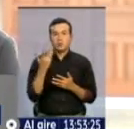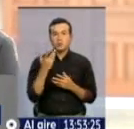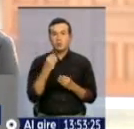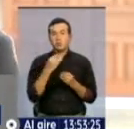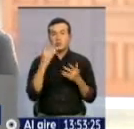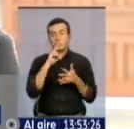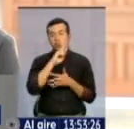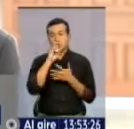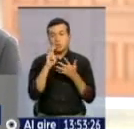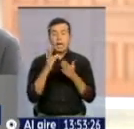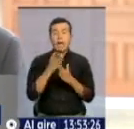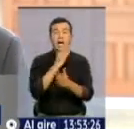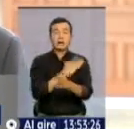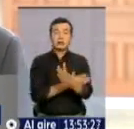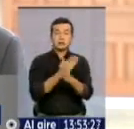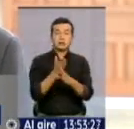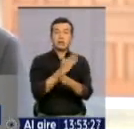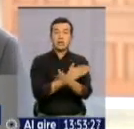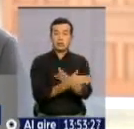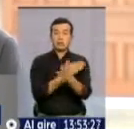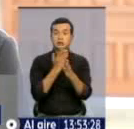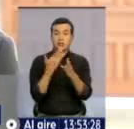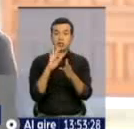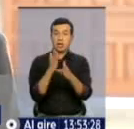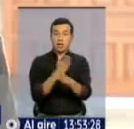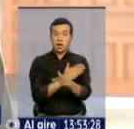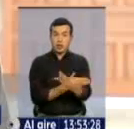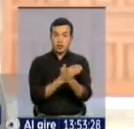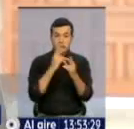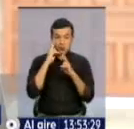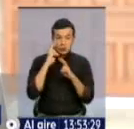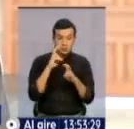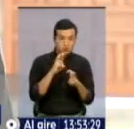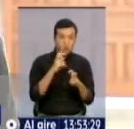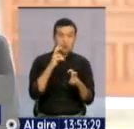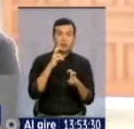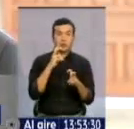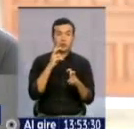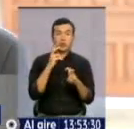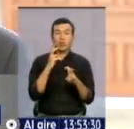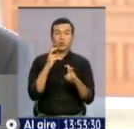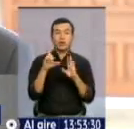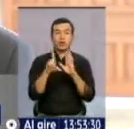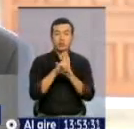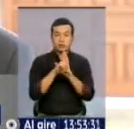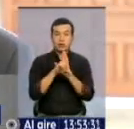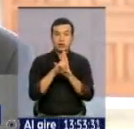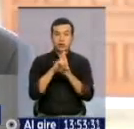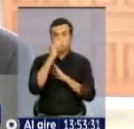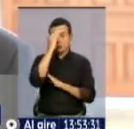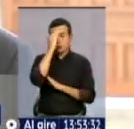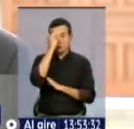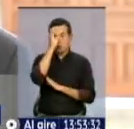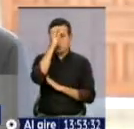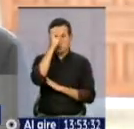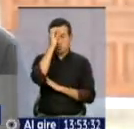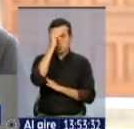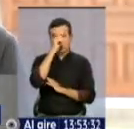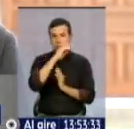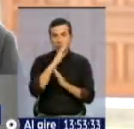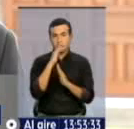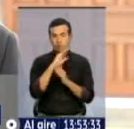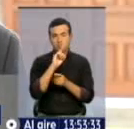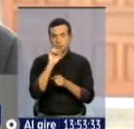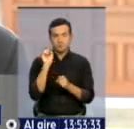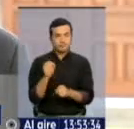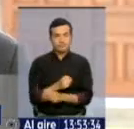de casos anteriores que en este momento no nos permite la transitoria de la Ley Orgánica de Educación Intercultural, y por lo